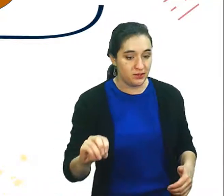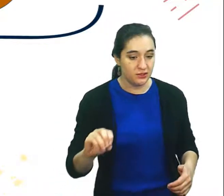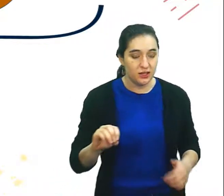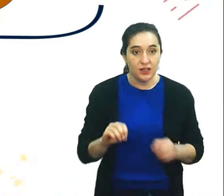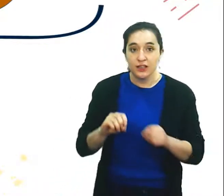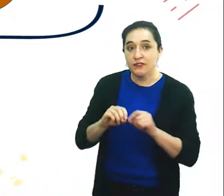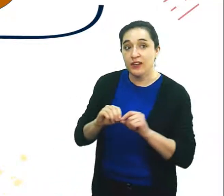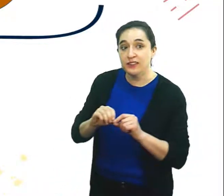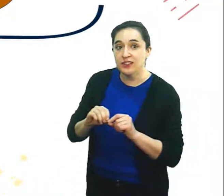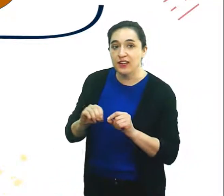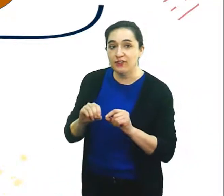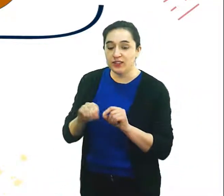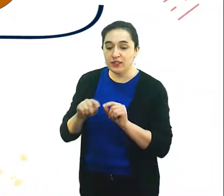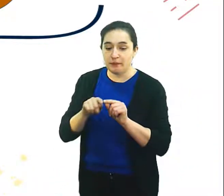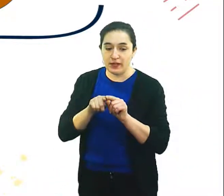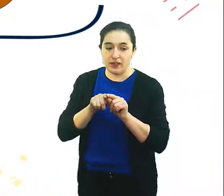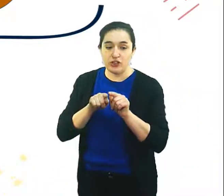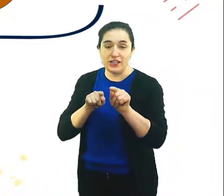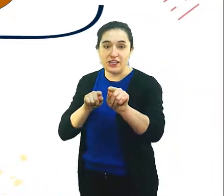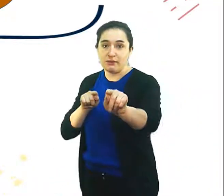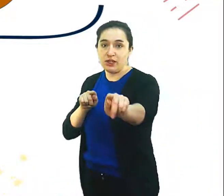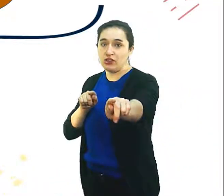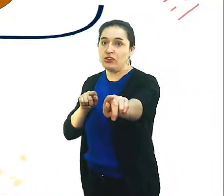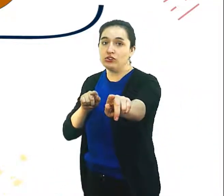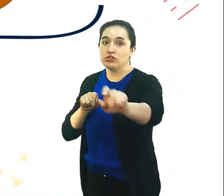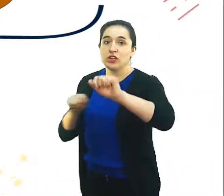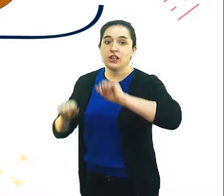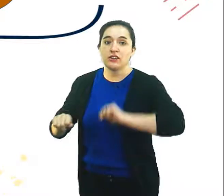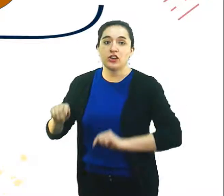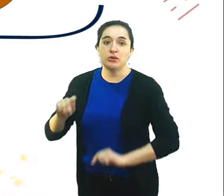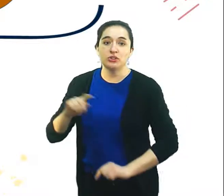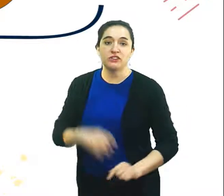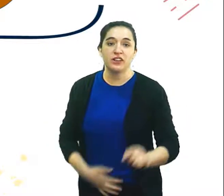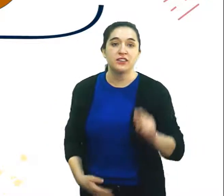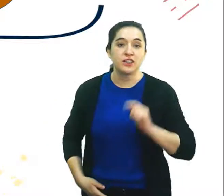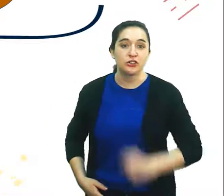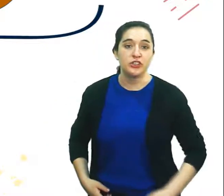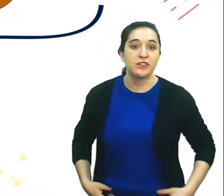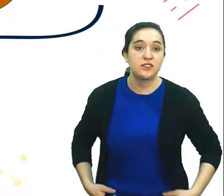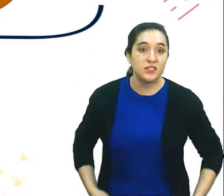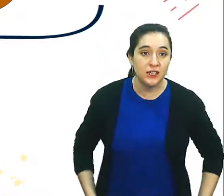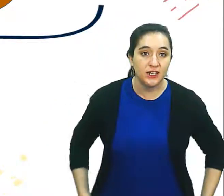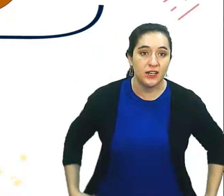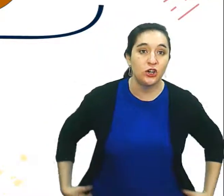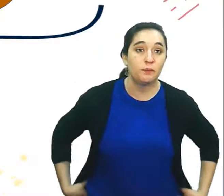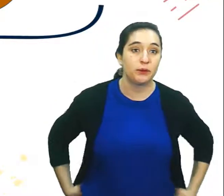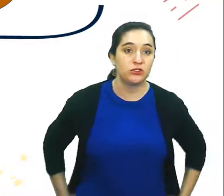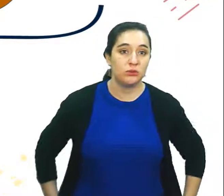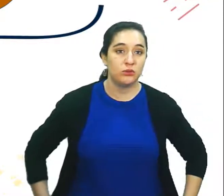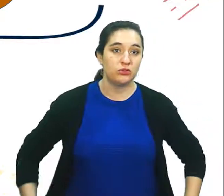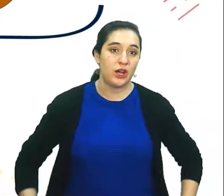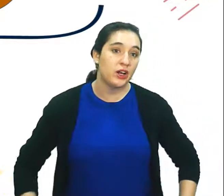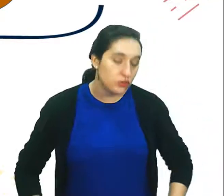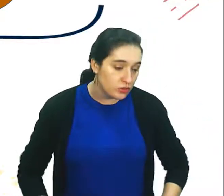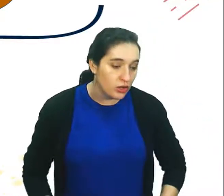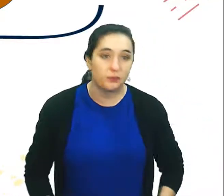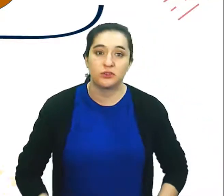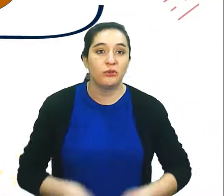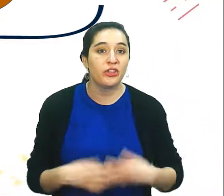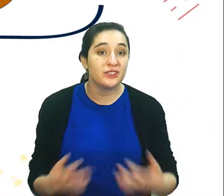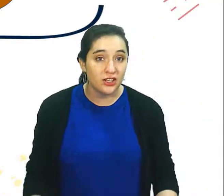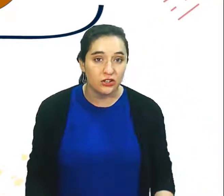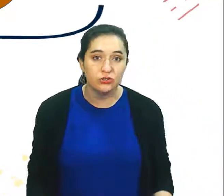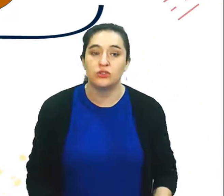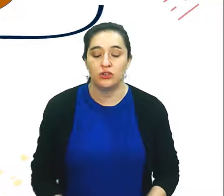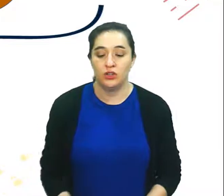nuestro país y va a sentar las bases para los lineamientos de cómo se va a desarrollar Chile en los próximos años, en los